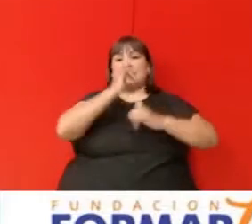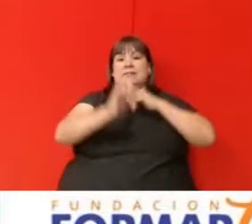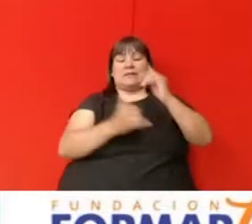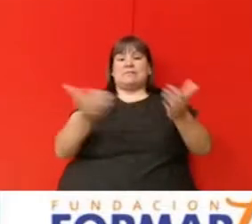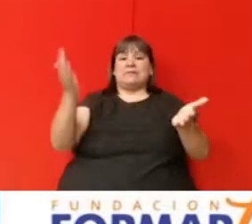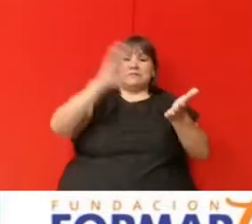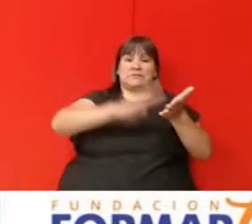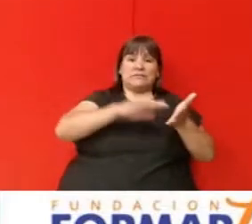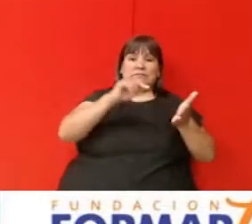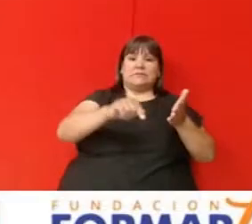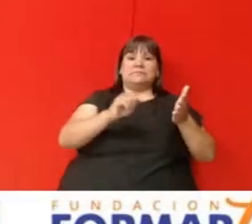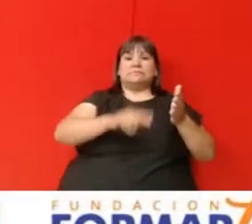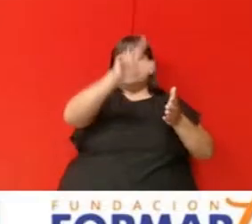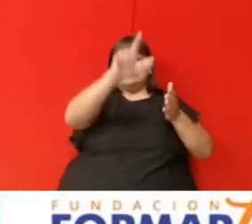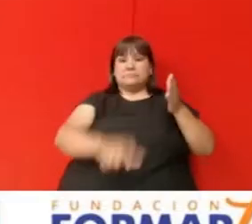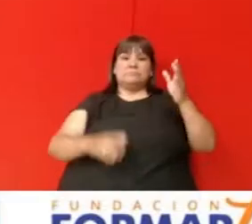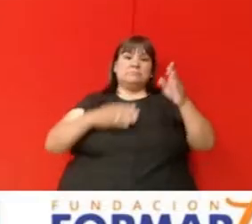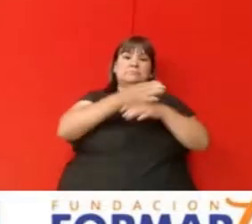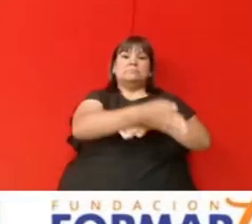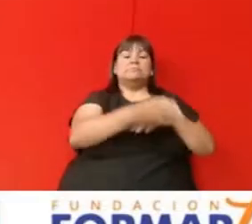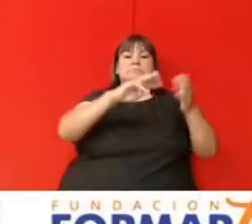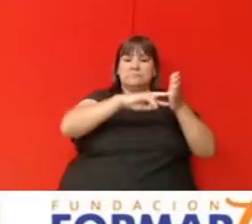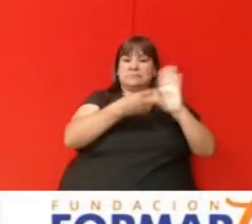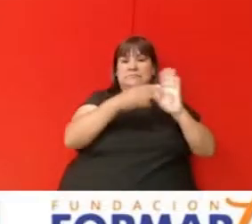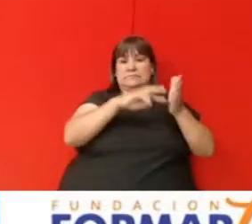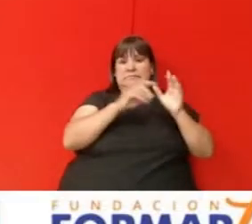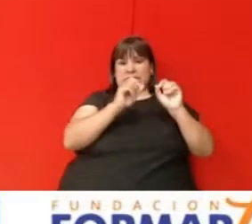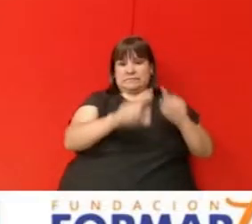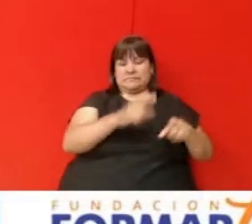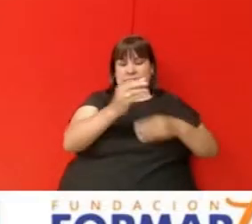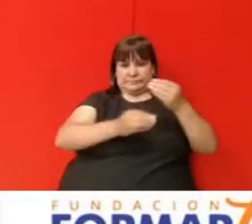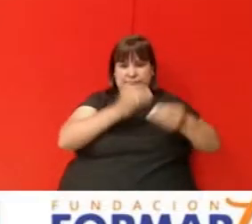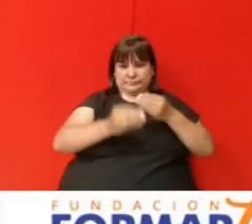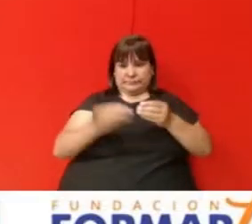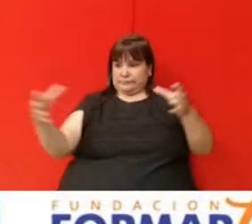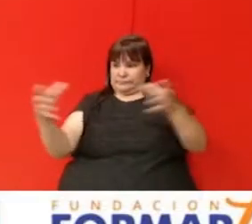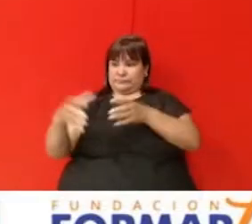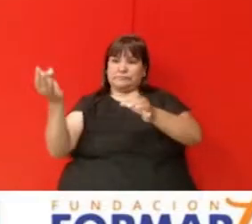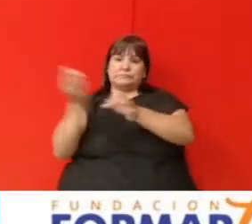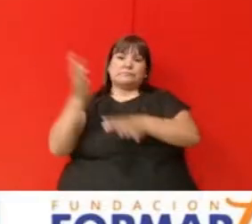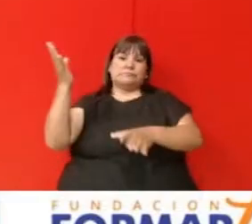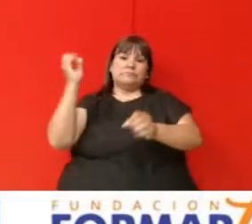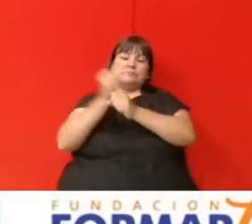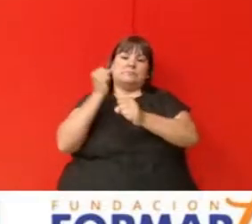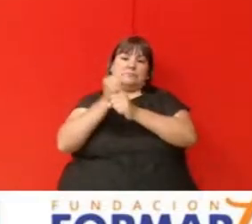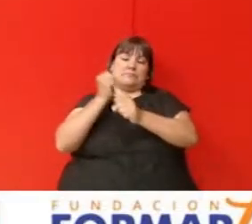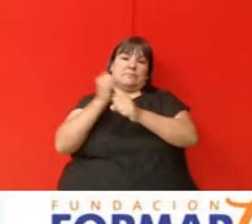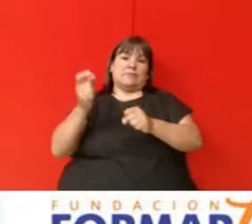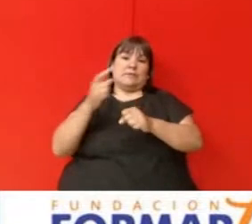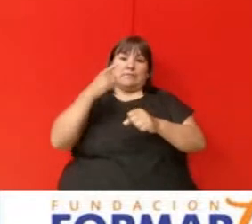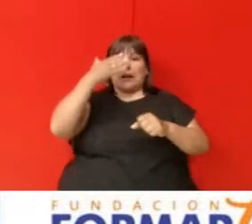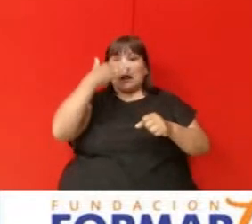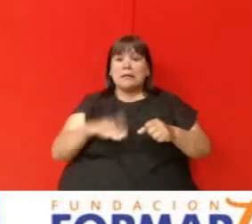al ingreso, y esto lo que nosotros debemos trabajar con el resto del equipo para que la adaptación sea mucho